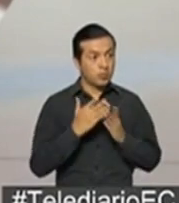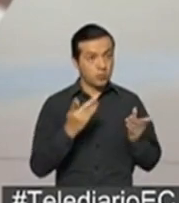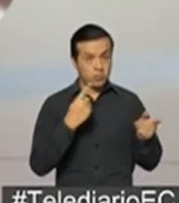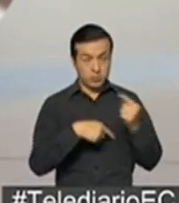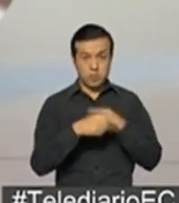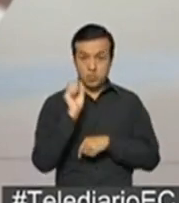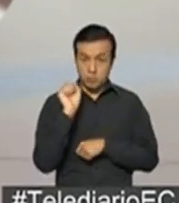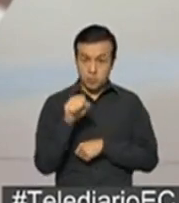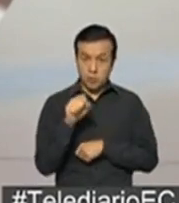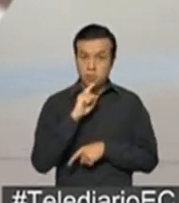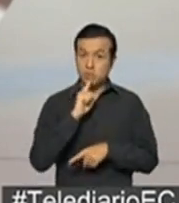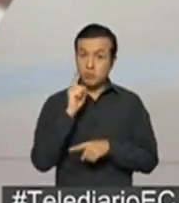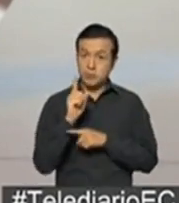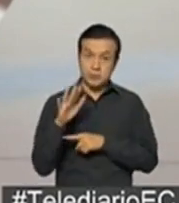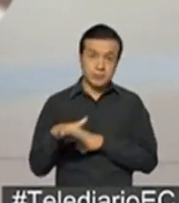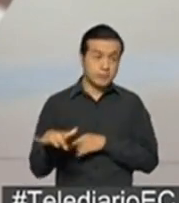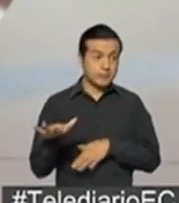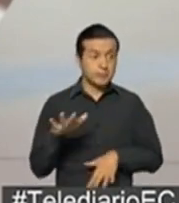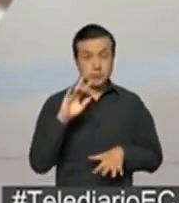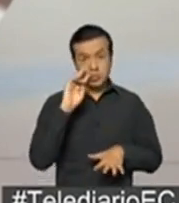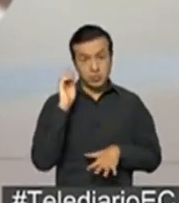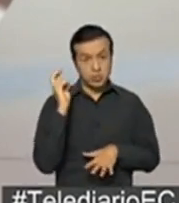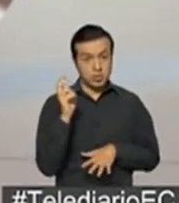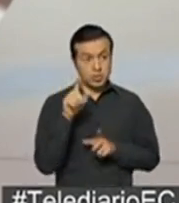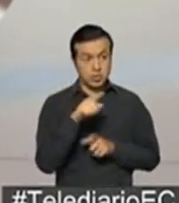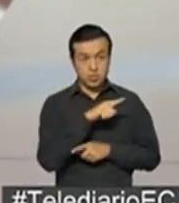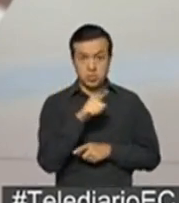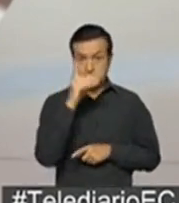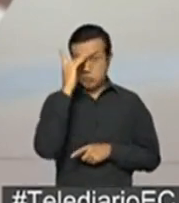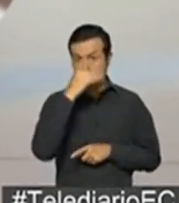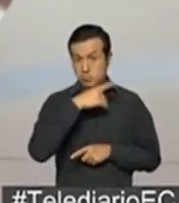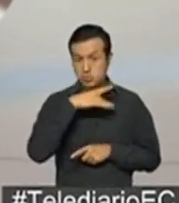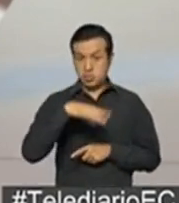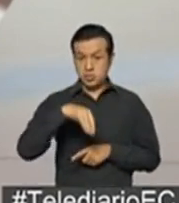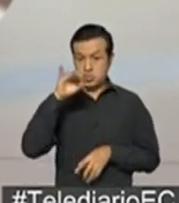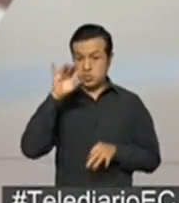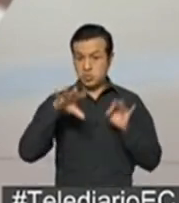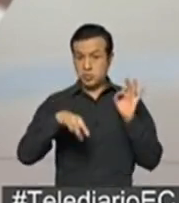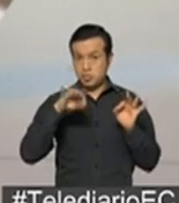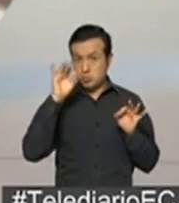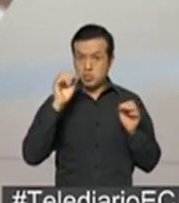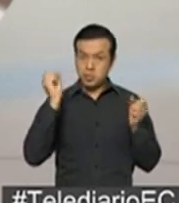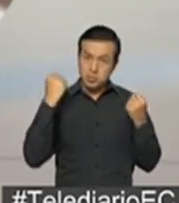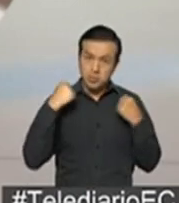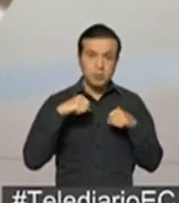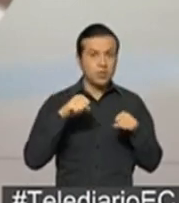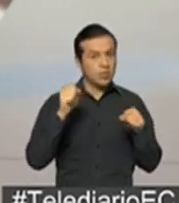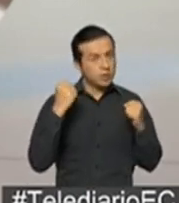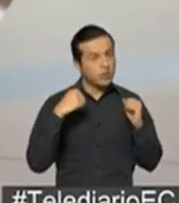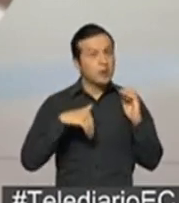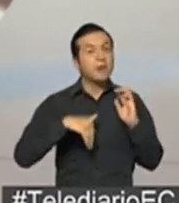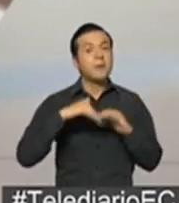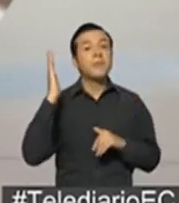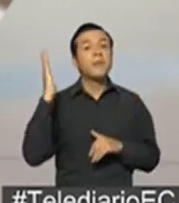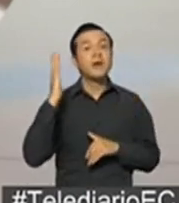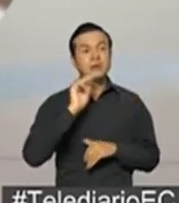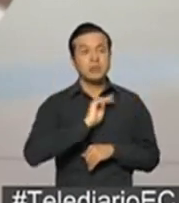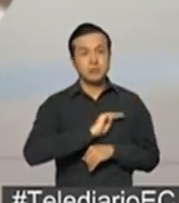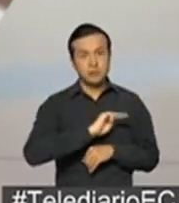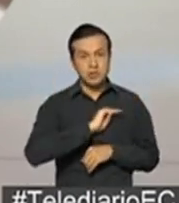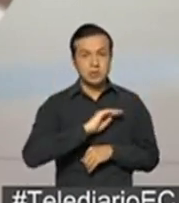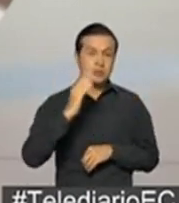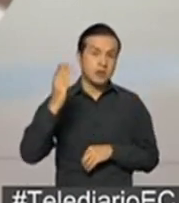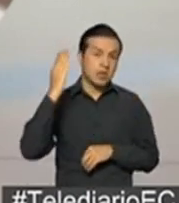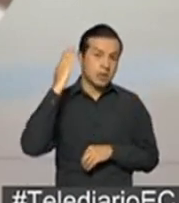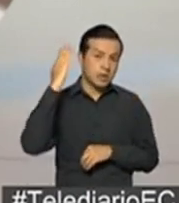sitios y conseguir que los turistas escojan algo diferente, que vean el esfuerzo que han hecho especialmente los GATS, los